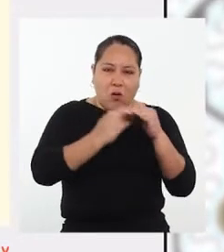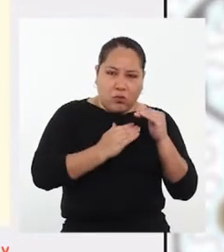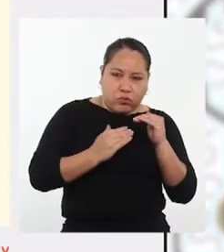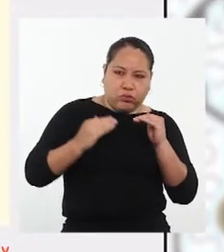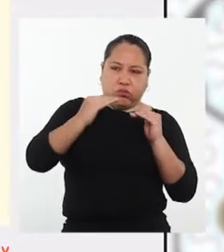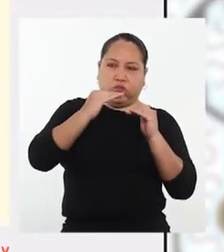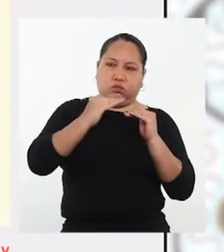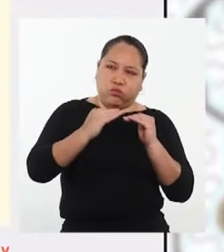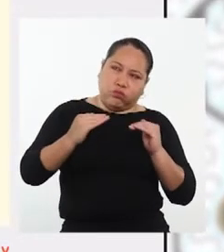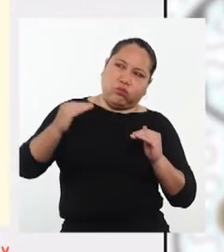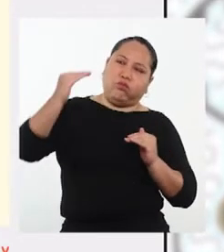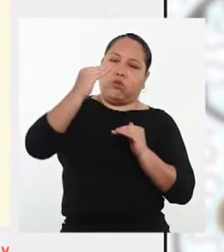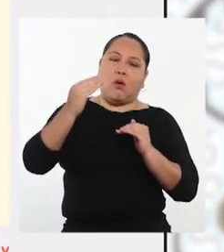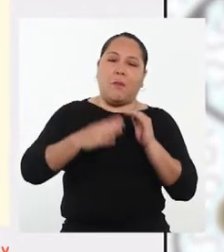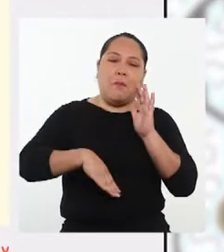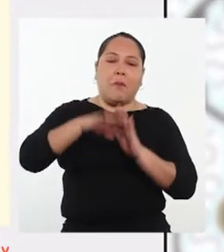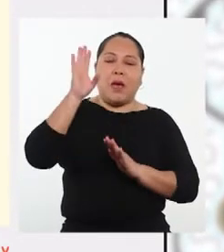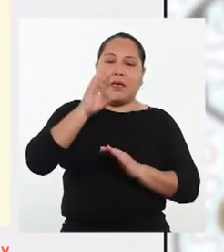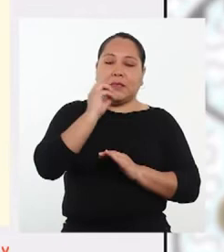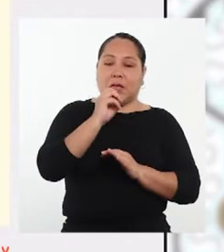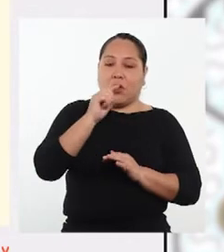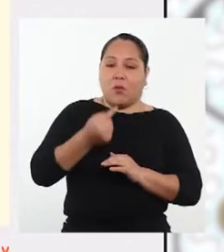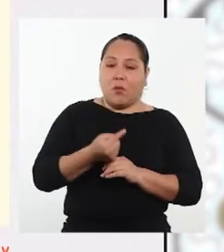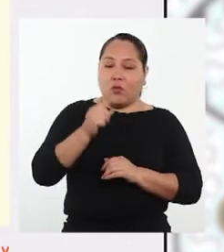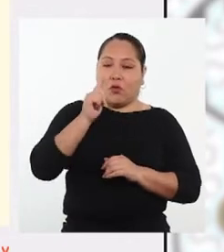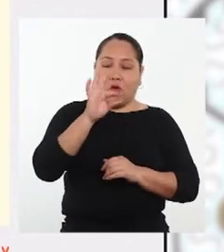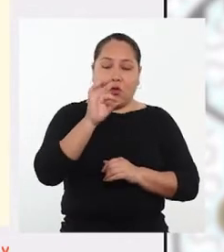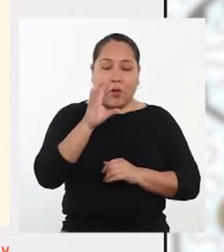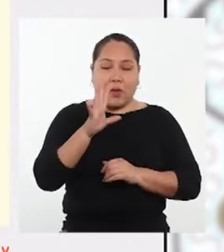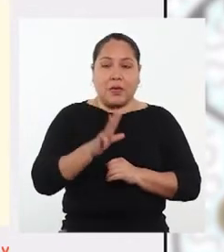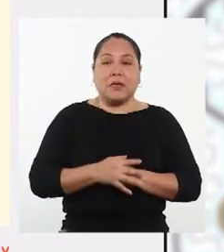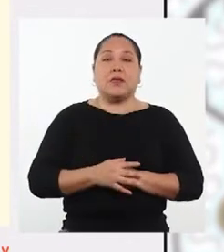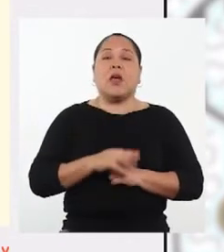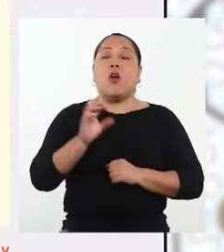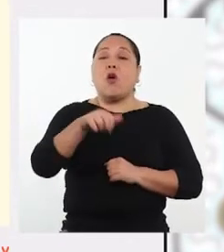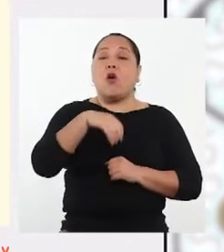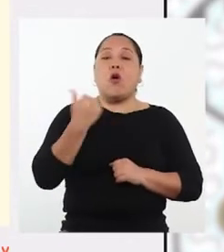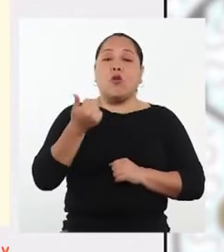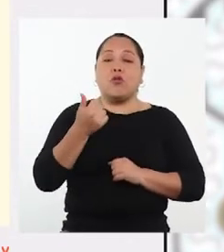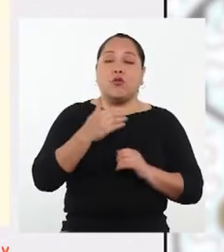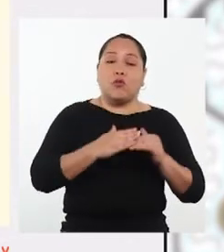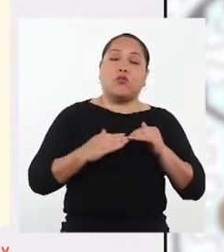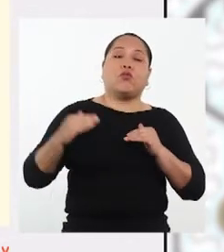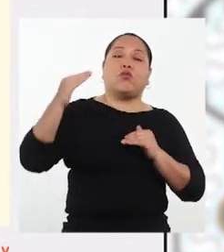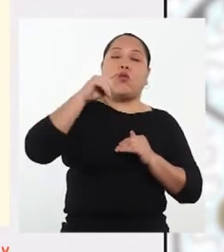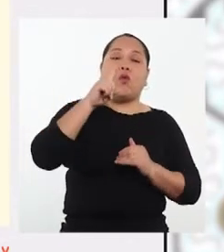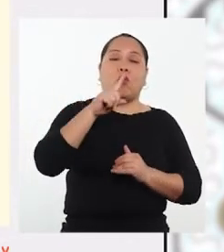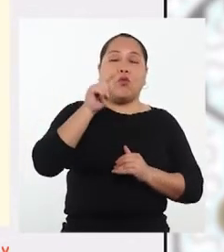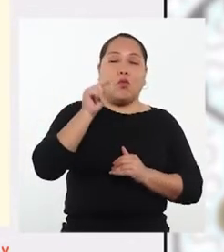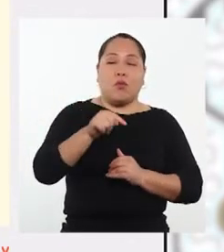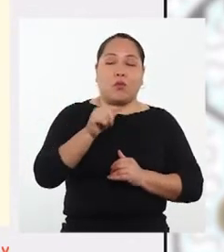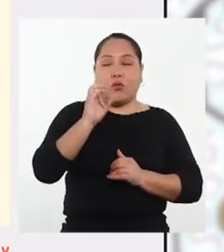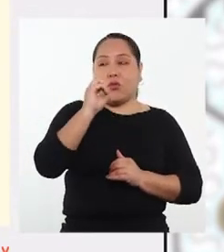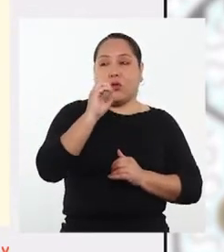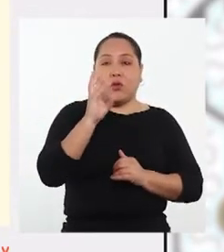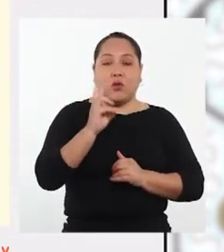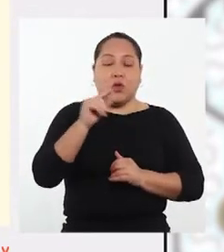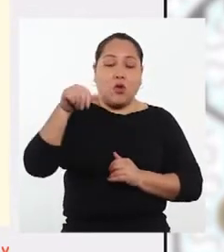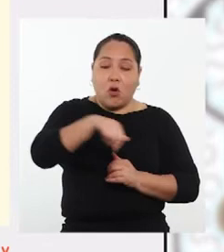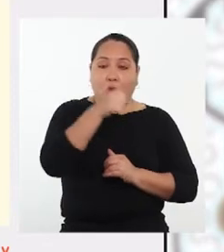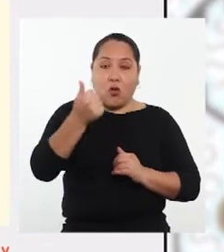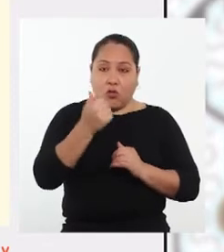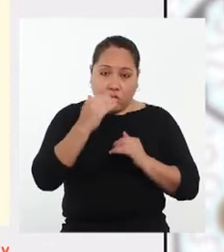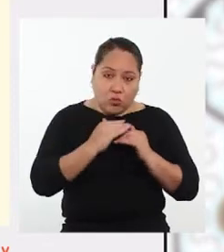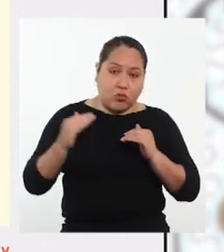aumento más allá de los 0.95 Celsius. Otros tuvieron un aumento superior a 1.06 y otros